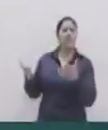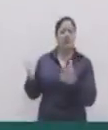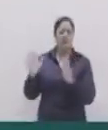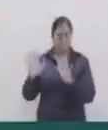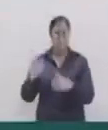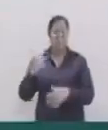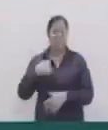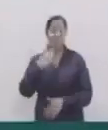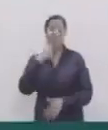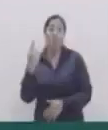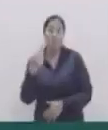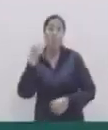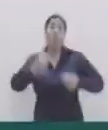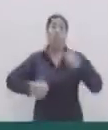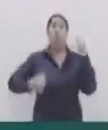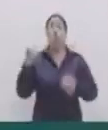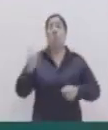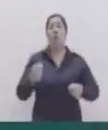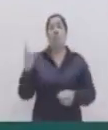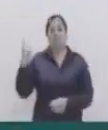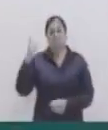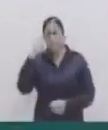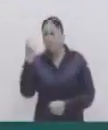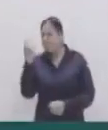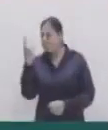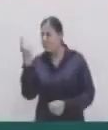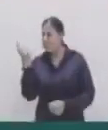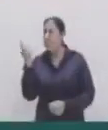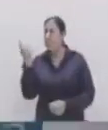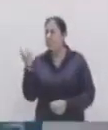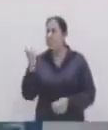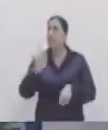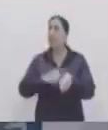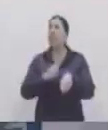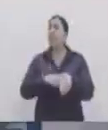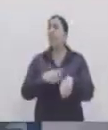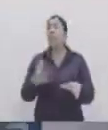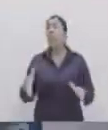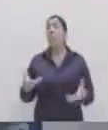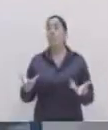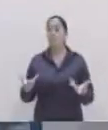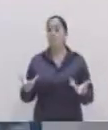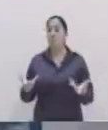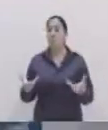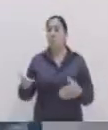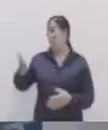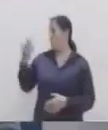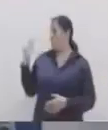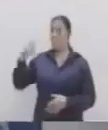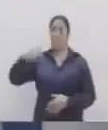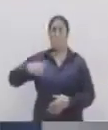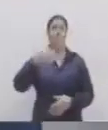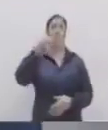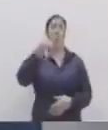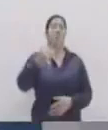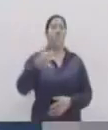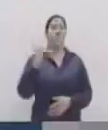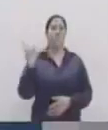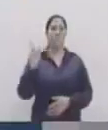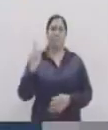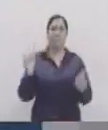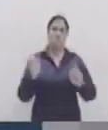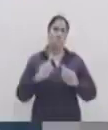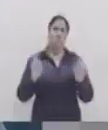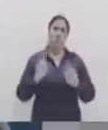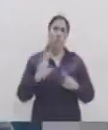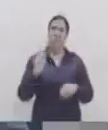puedo decir, si yo te digo correr, ¿tú entiendes cuál sería el tiempo? Por ejemplo, si está en pasado, presente, futuro. No,